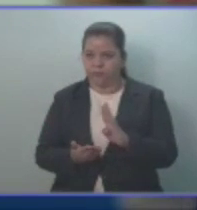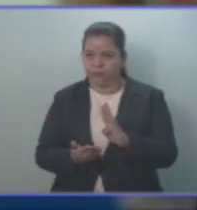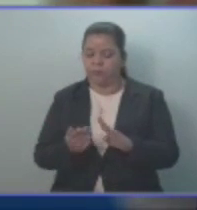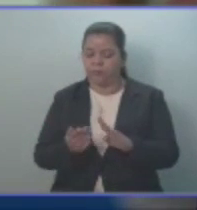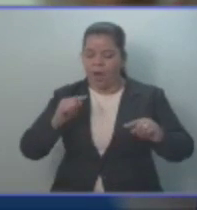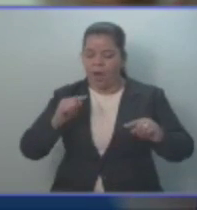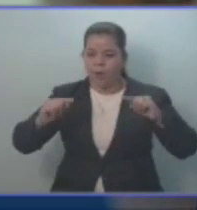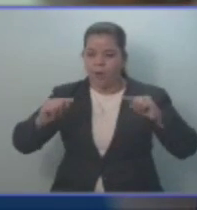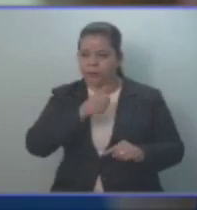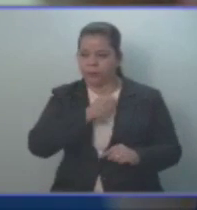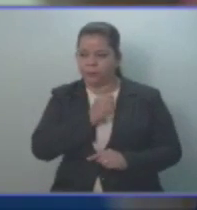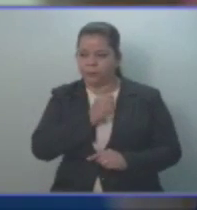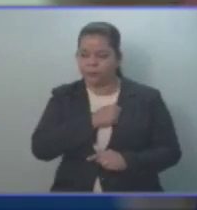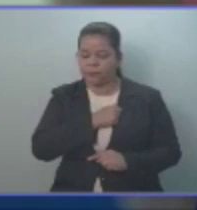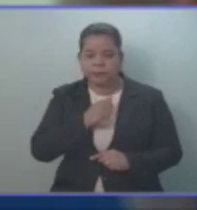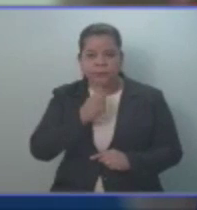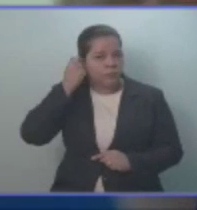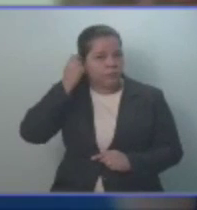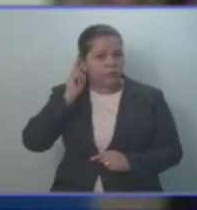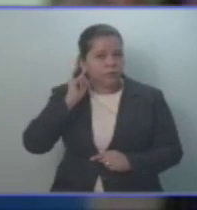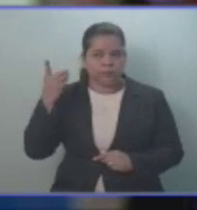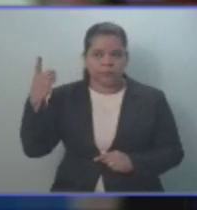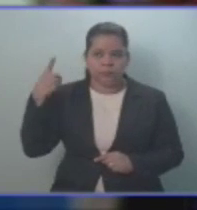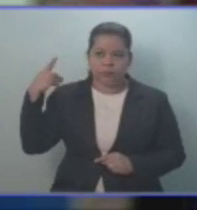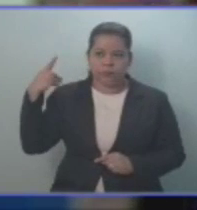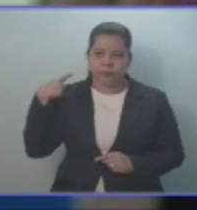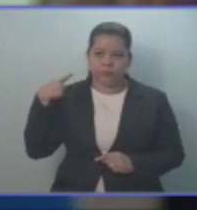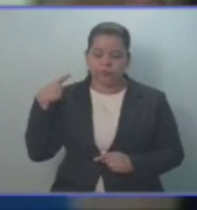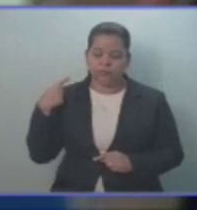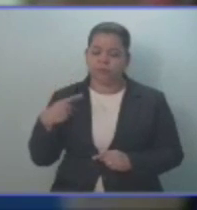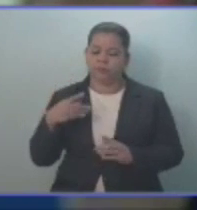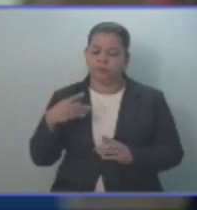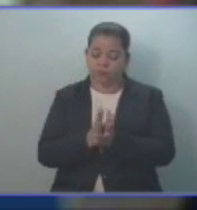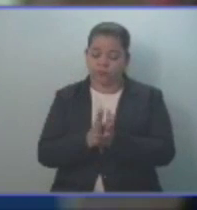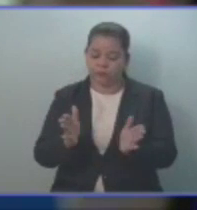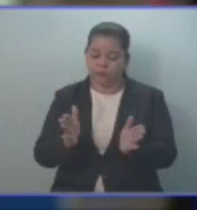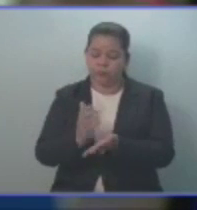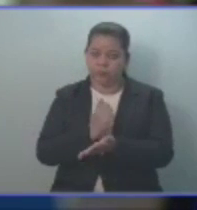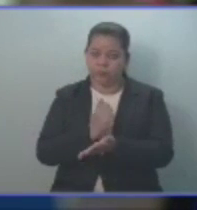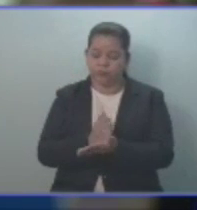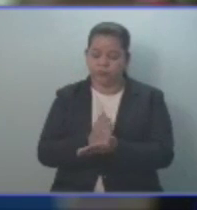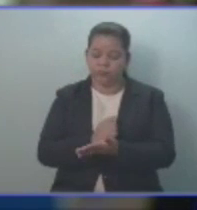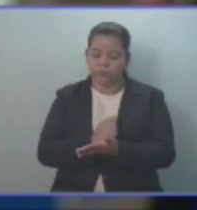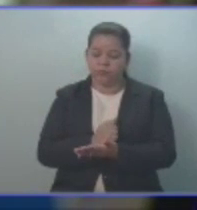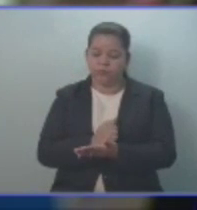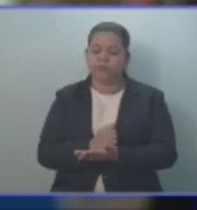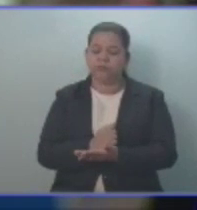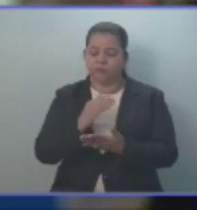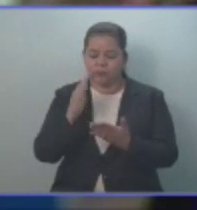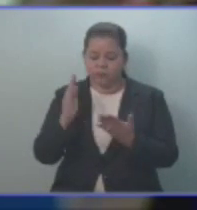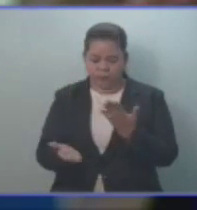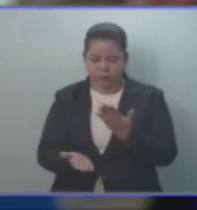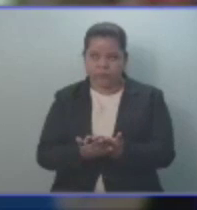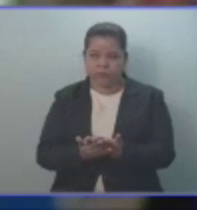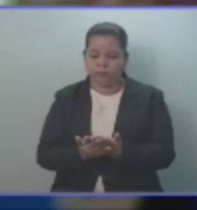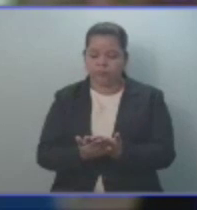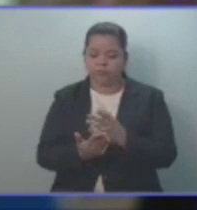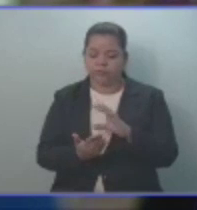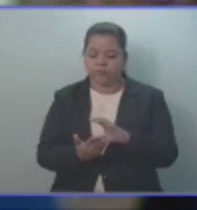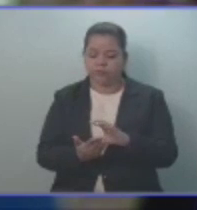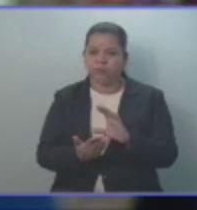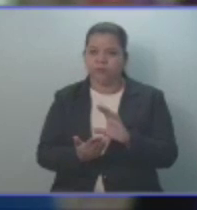Autoridad competente, el director general de impuestos internos. Y anexo C, el